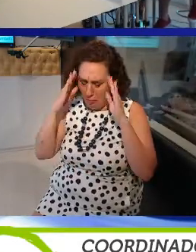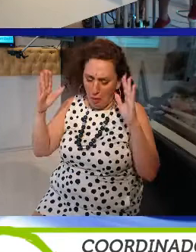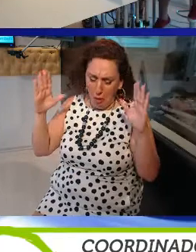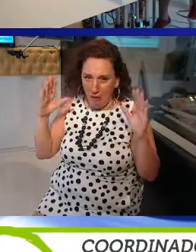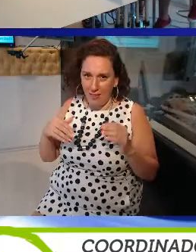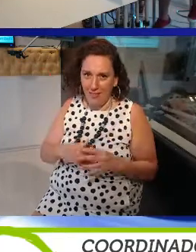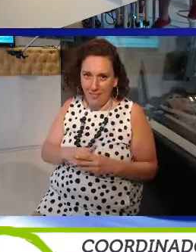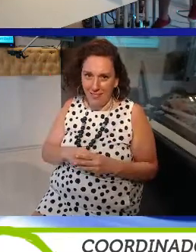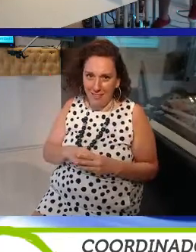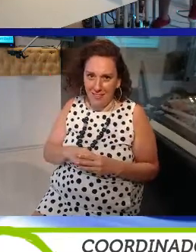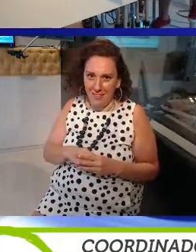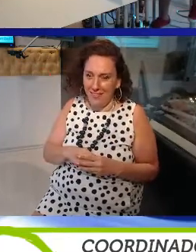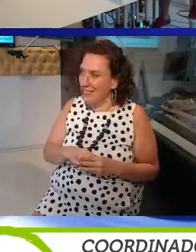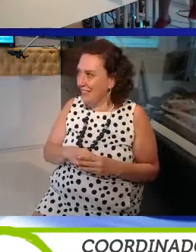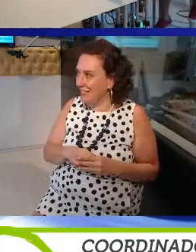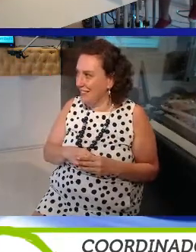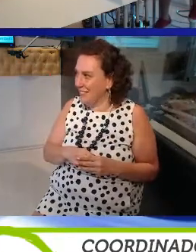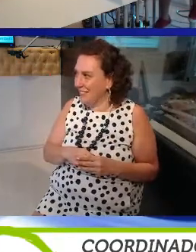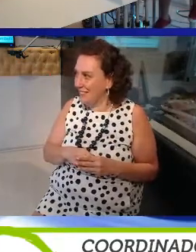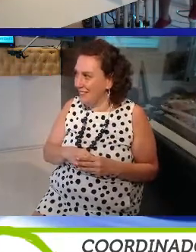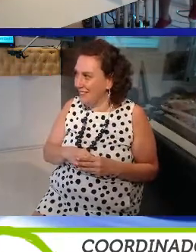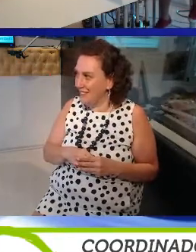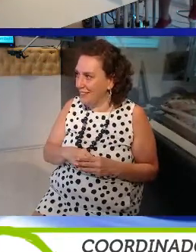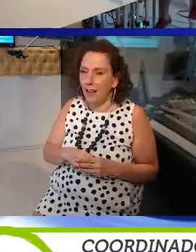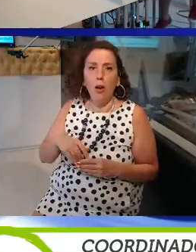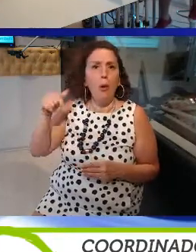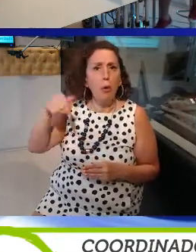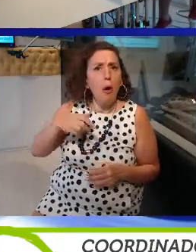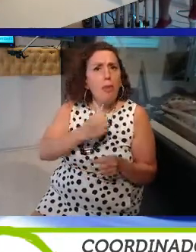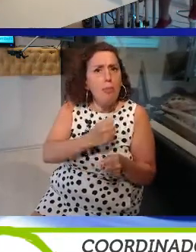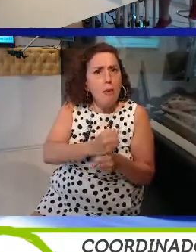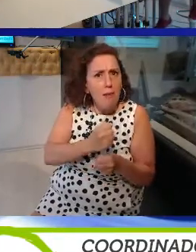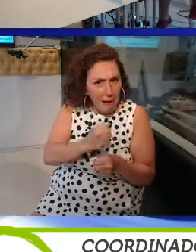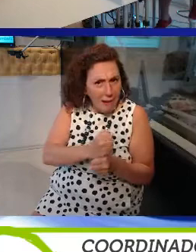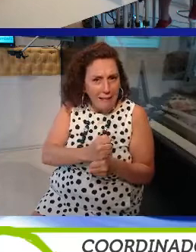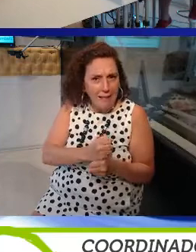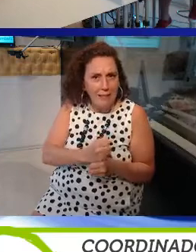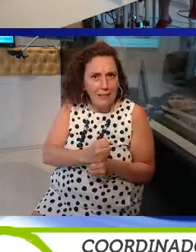suya? Pregúntale si preparaste la columna. Me ayudaron.